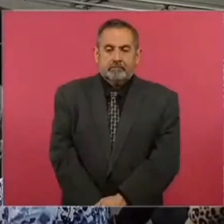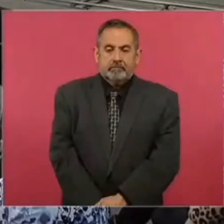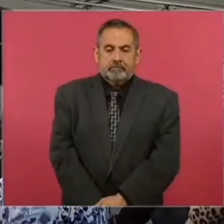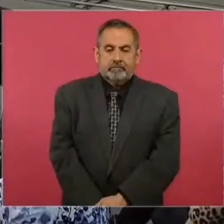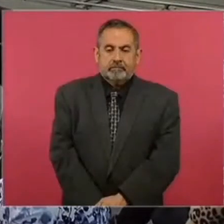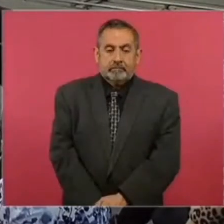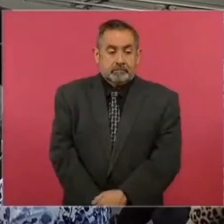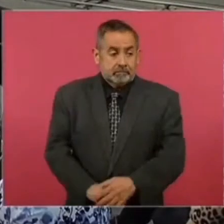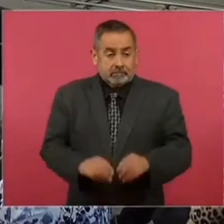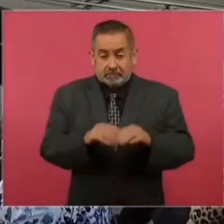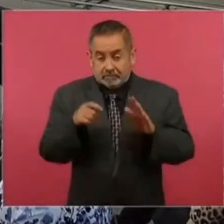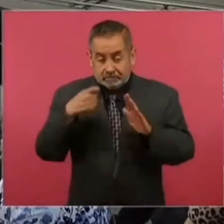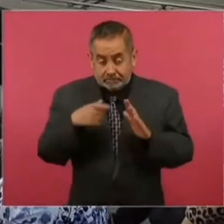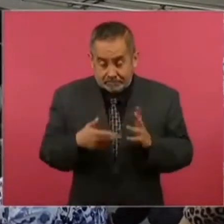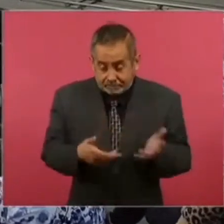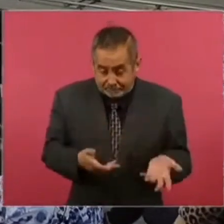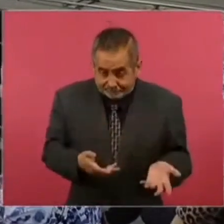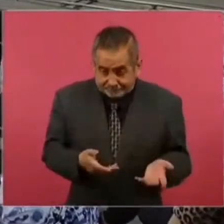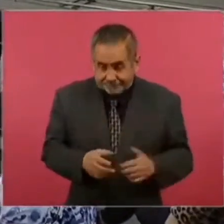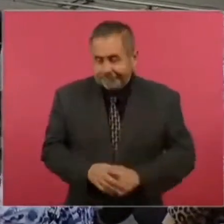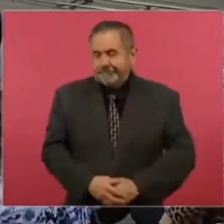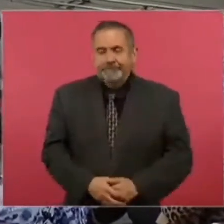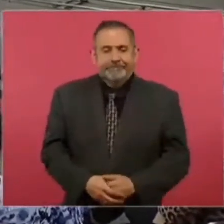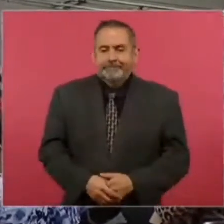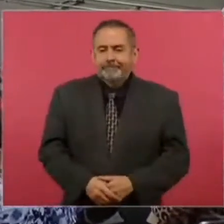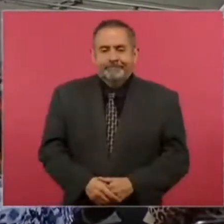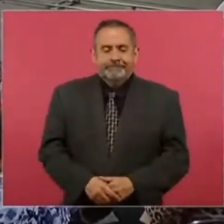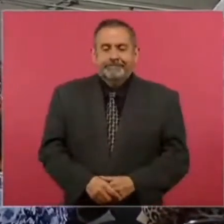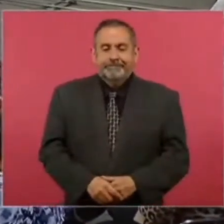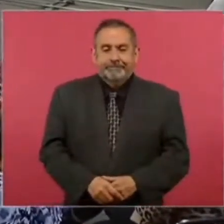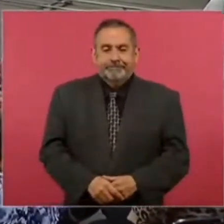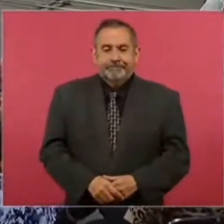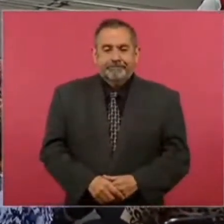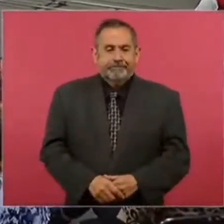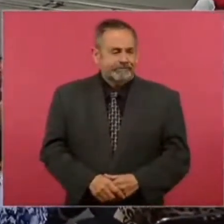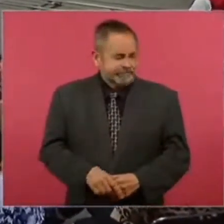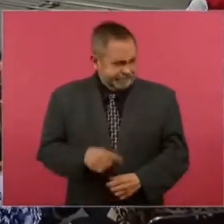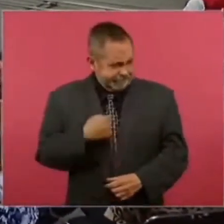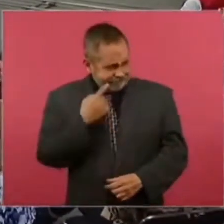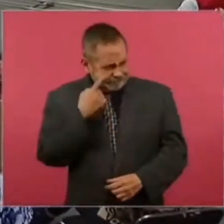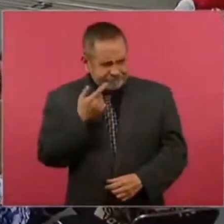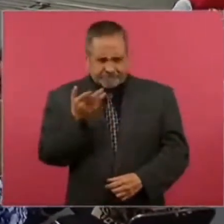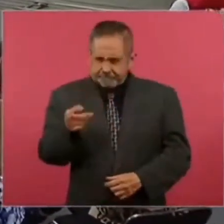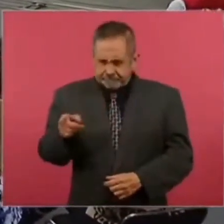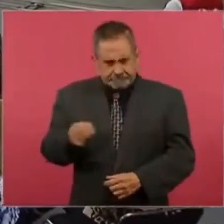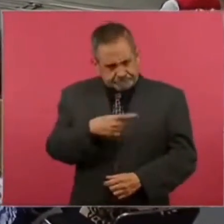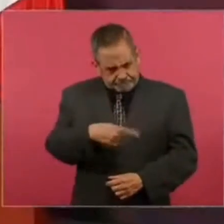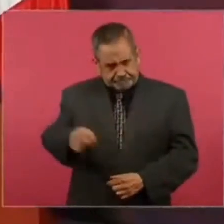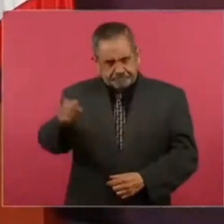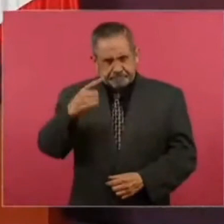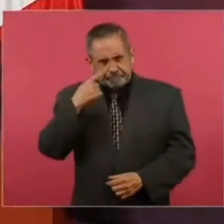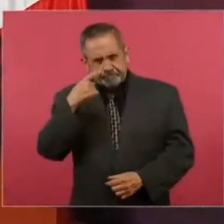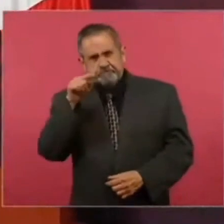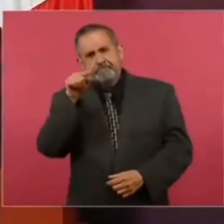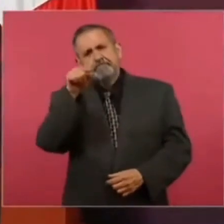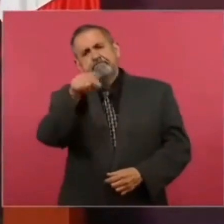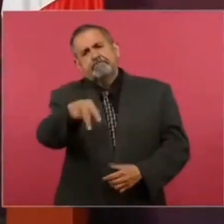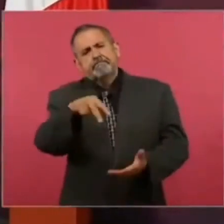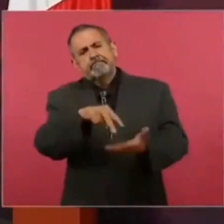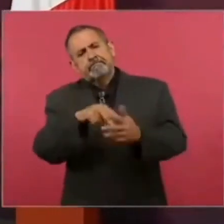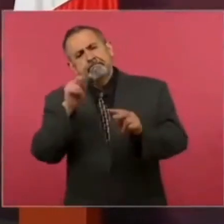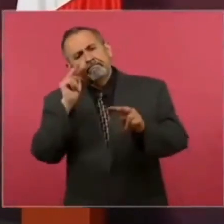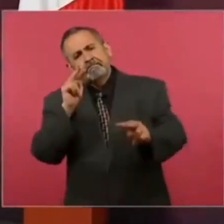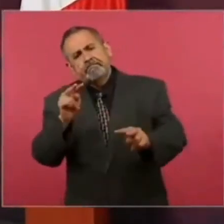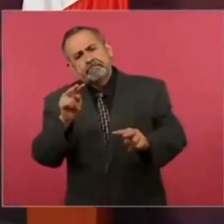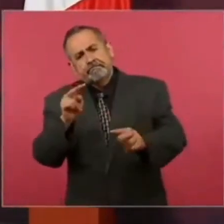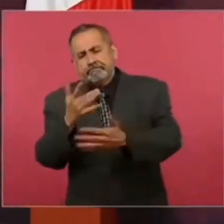El gran reportaje. Pues se les pidió que fueran allá